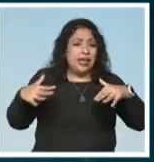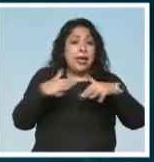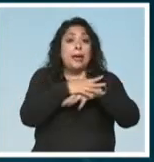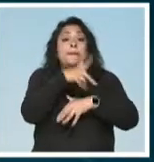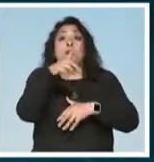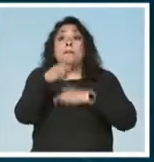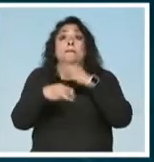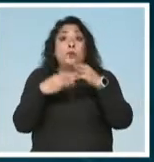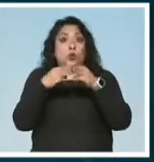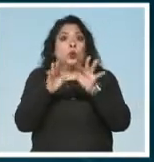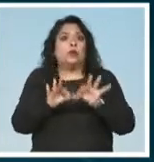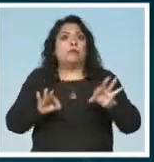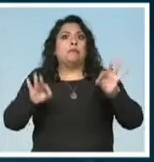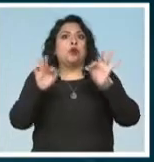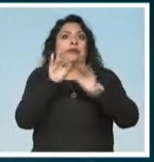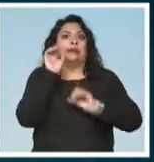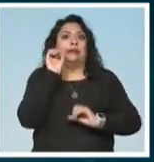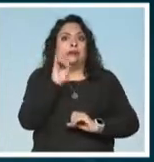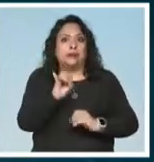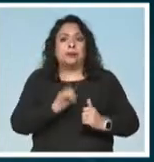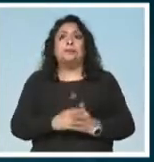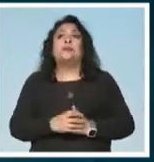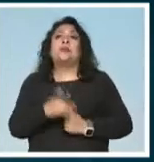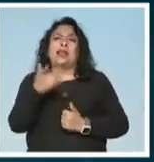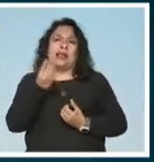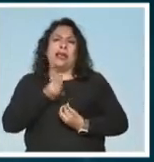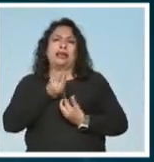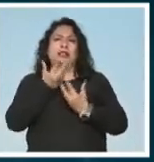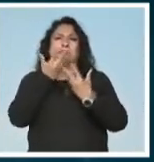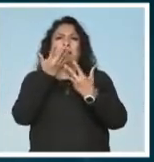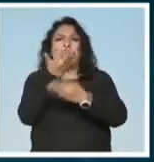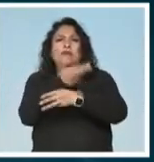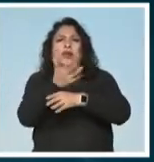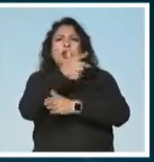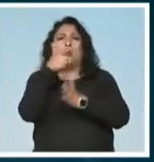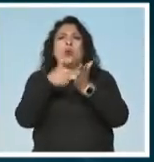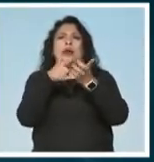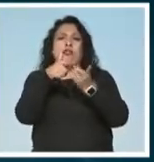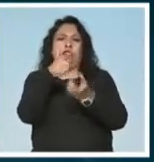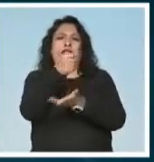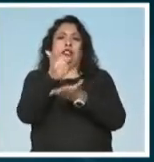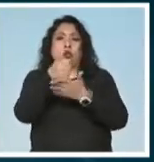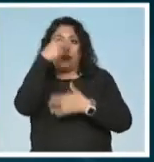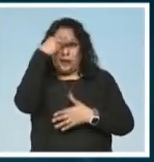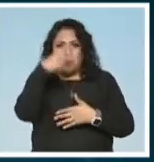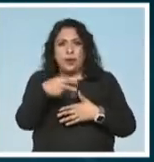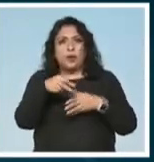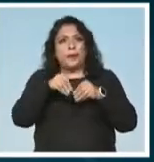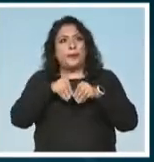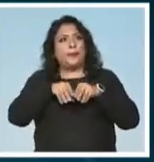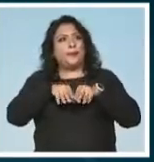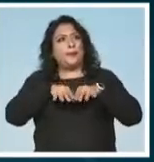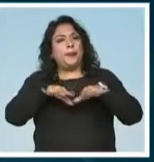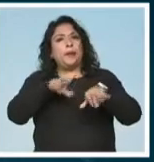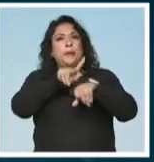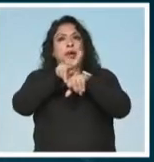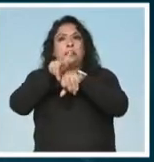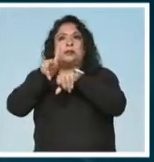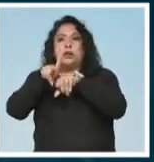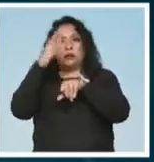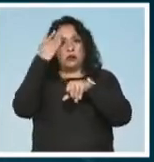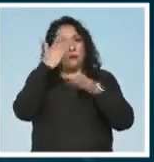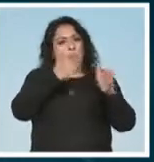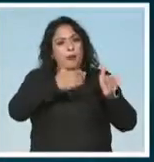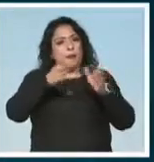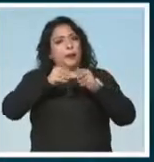mundo le importaba mucho. Fue una expresión que se gestó en la Ciudad de México y que se fue extendiendo a varios países y